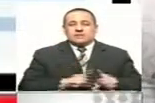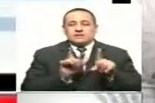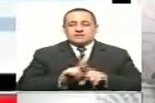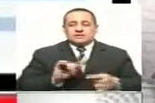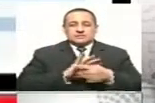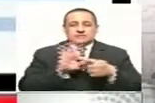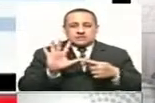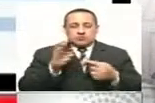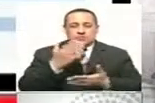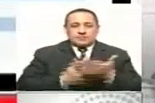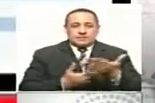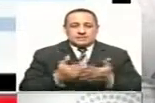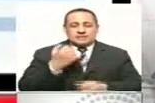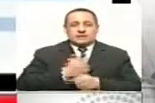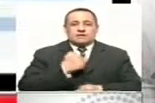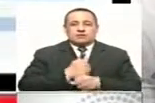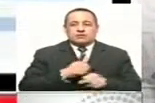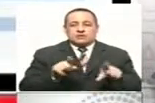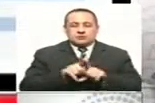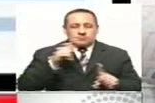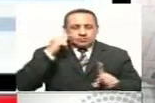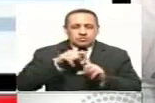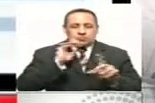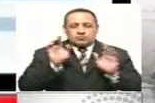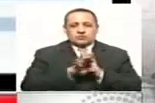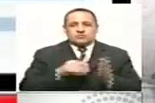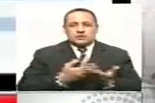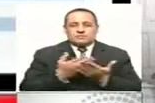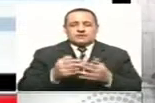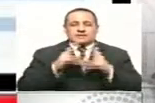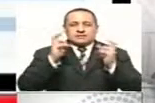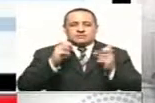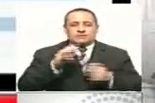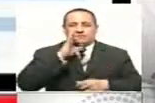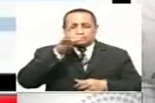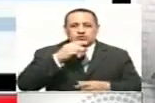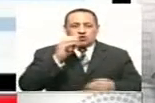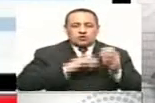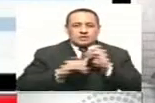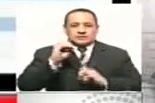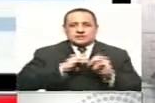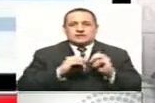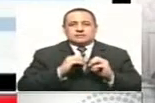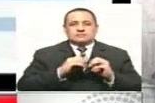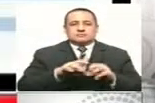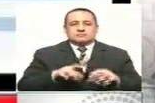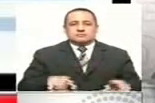documentos de trabajo sobre proyección de situación futura, que es un poco para organizarnos.